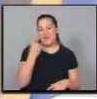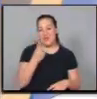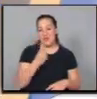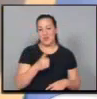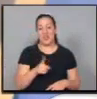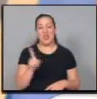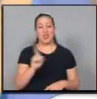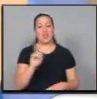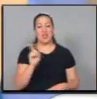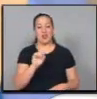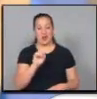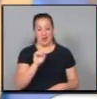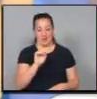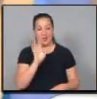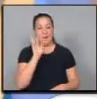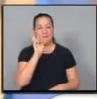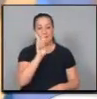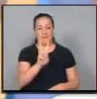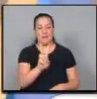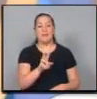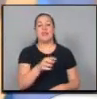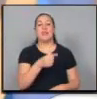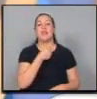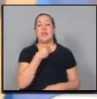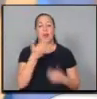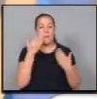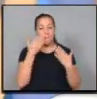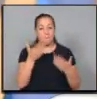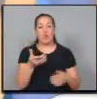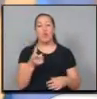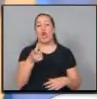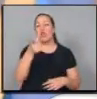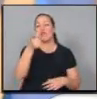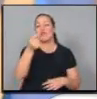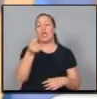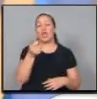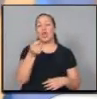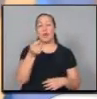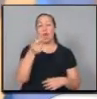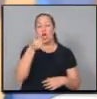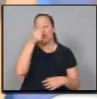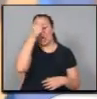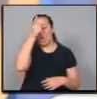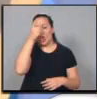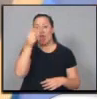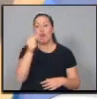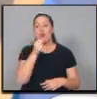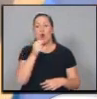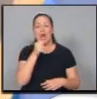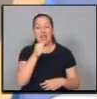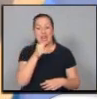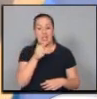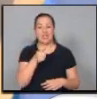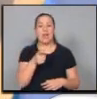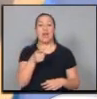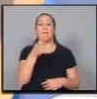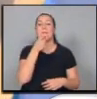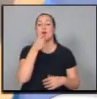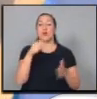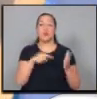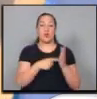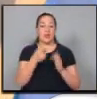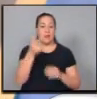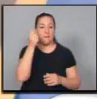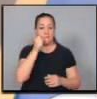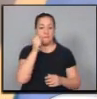no, pero miren lo que les quiero mostrar. Algo impresionante. Un control de alcoholemia. Estuvimos mostrándoles situaciones realmente complicadas, por ejemplo, en la ciudad de Mar del Plata. Y miren